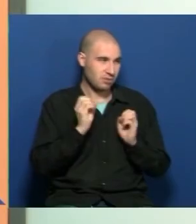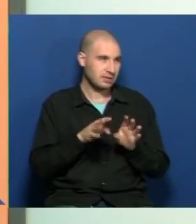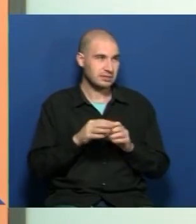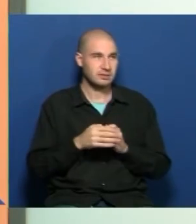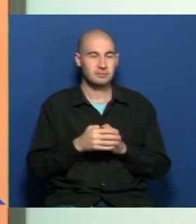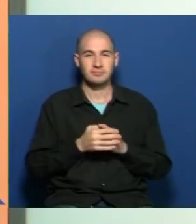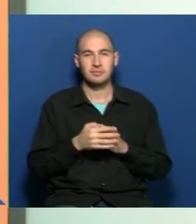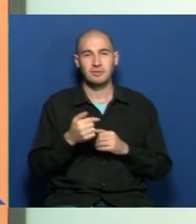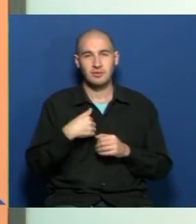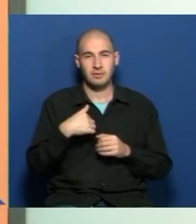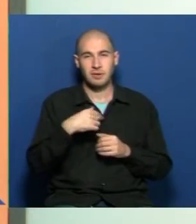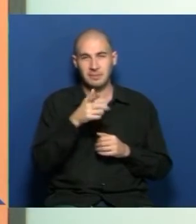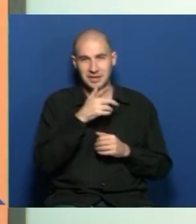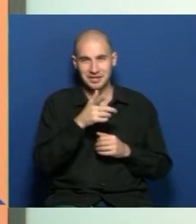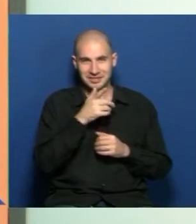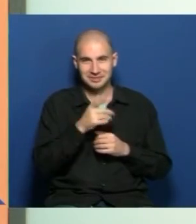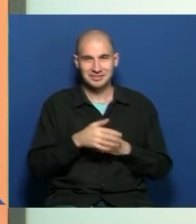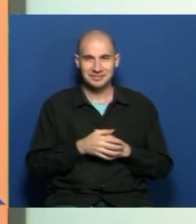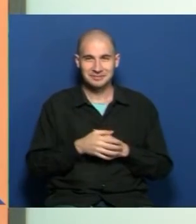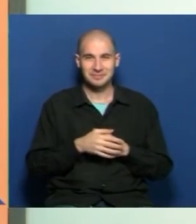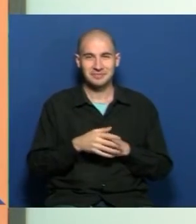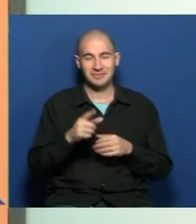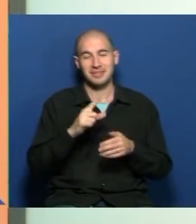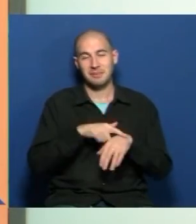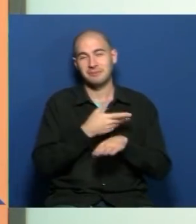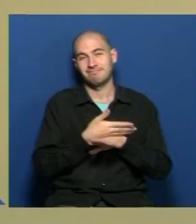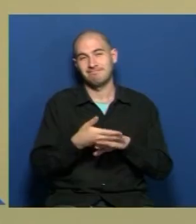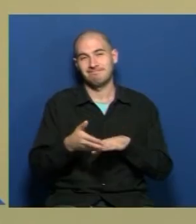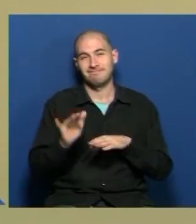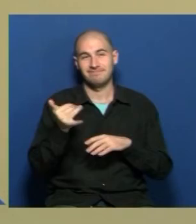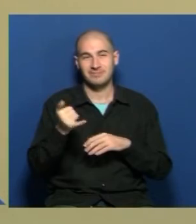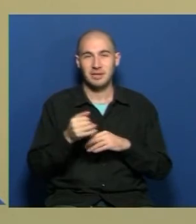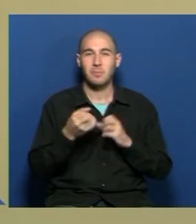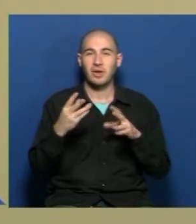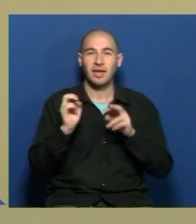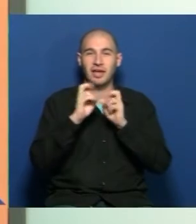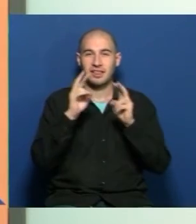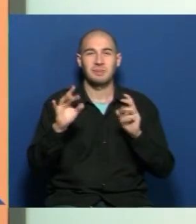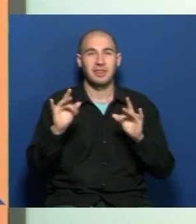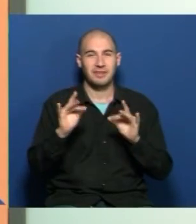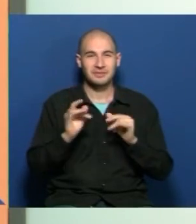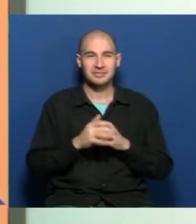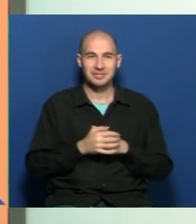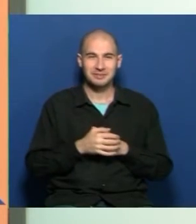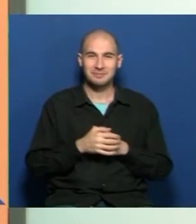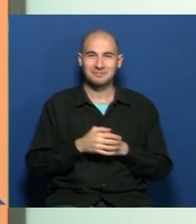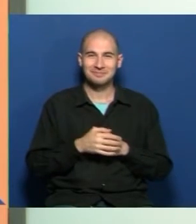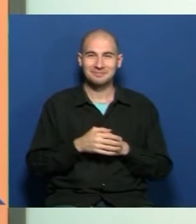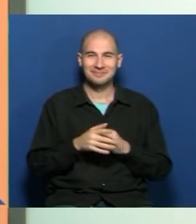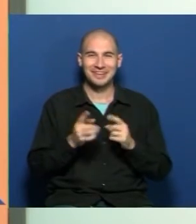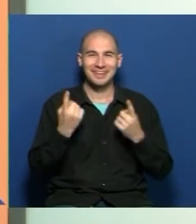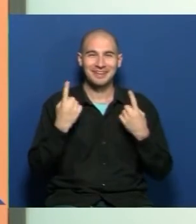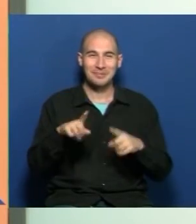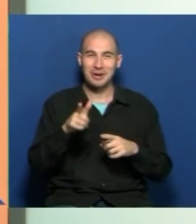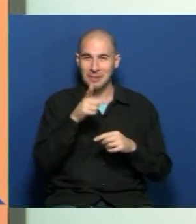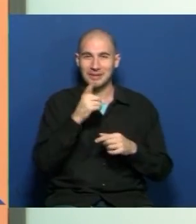que yo creo... Va a llevar un tiempo, sí, seguro. Porque es un tema complejo, pero creo que hay